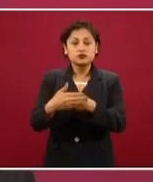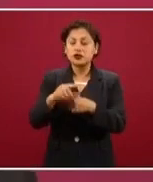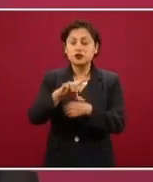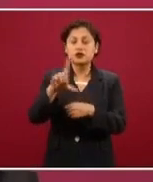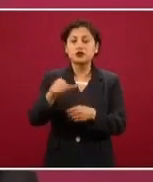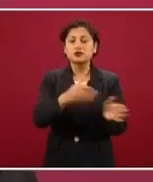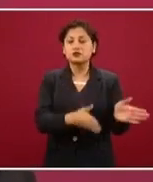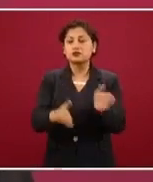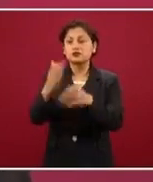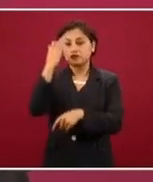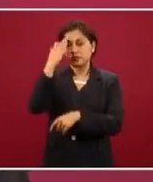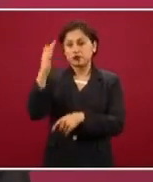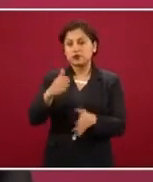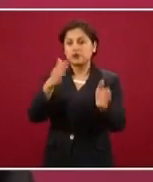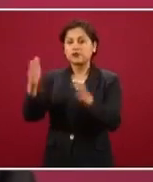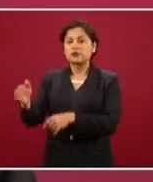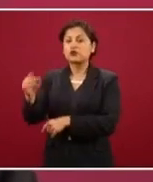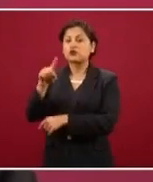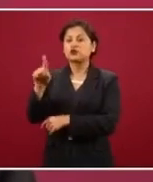APP.